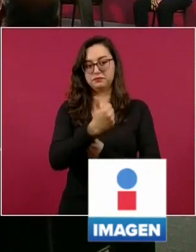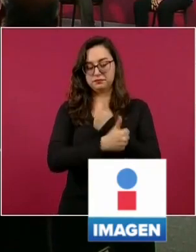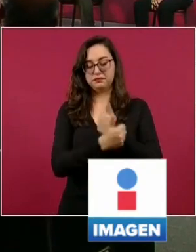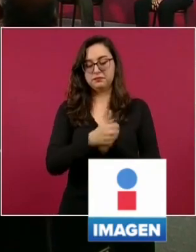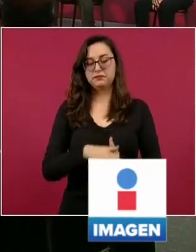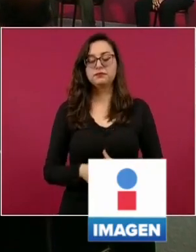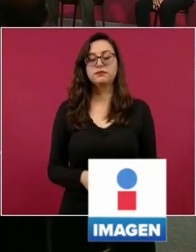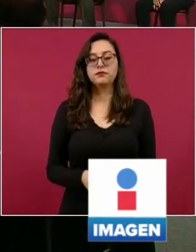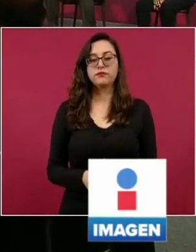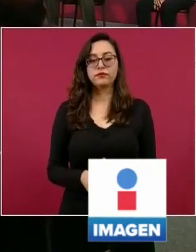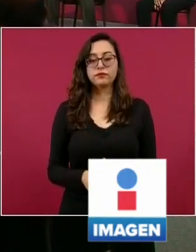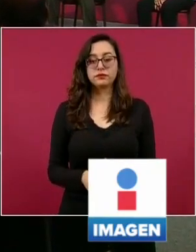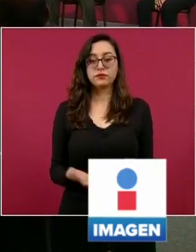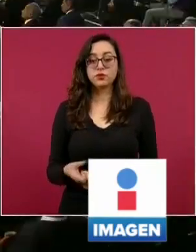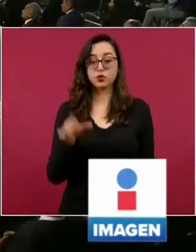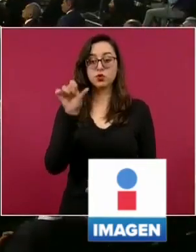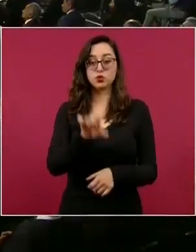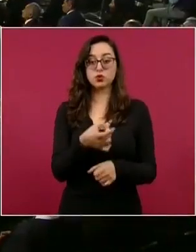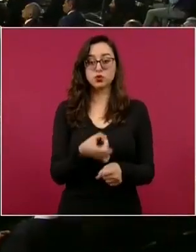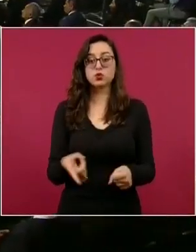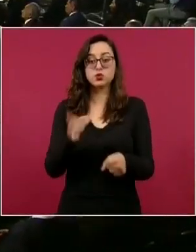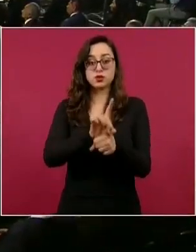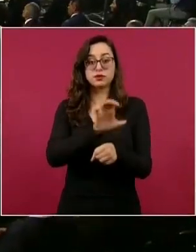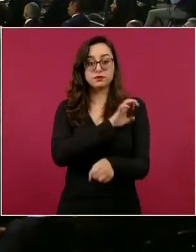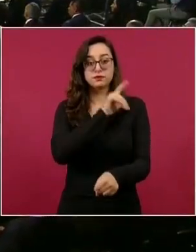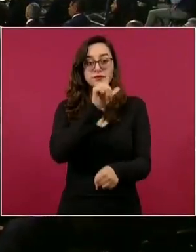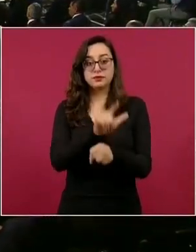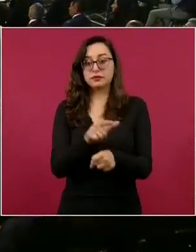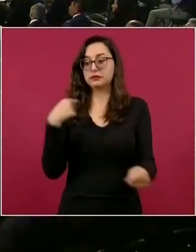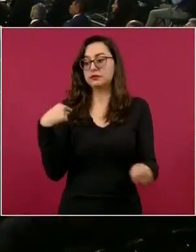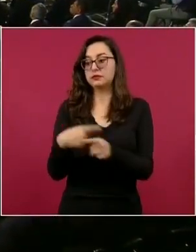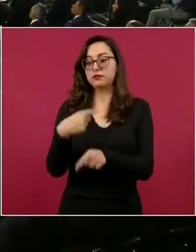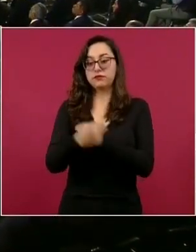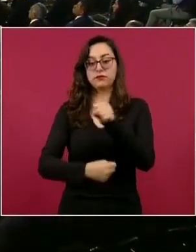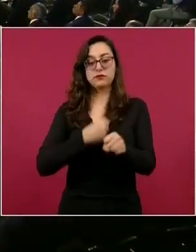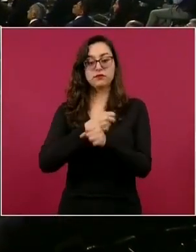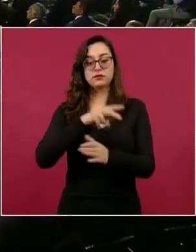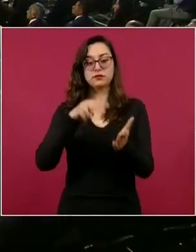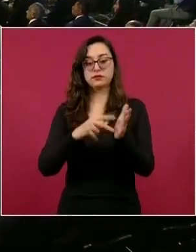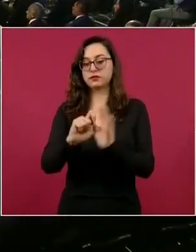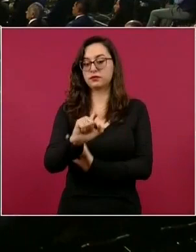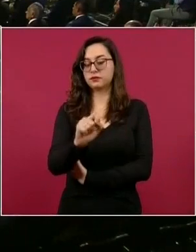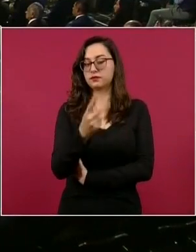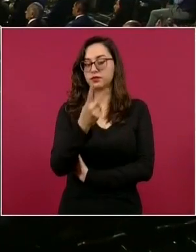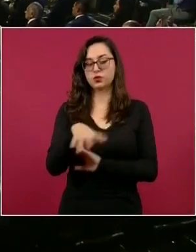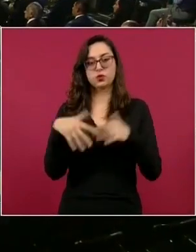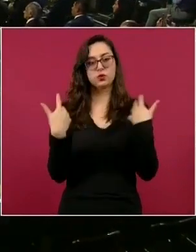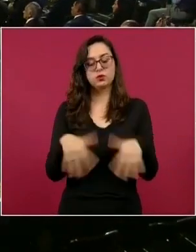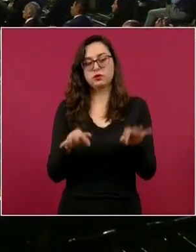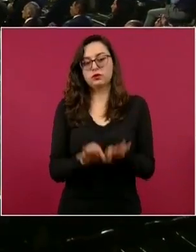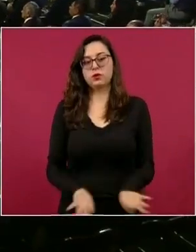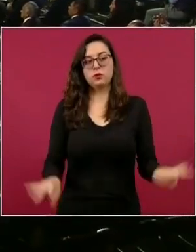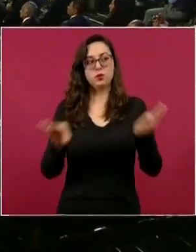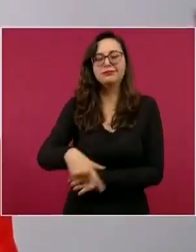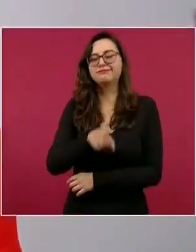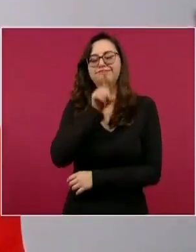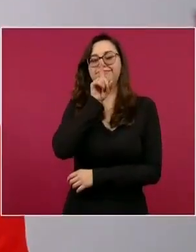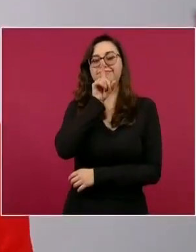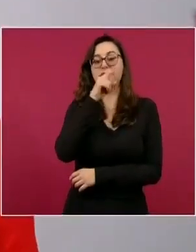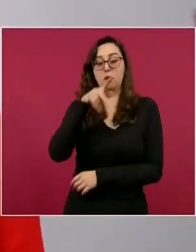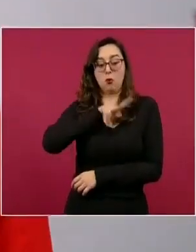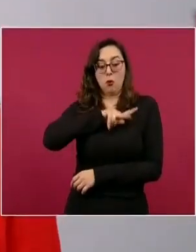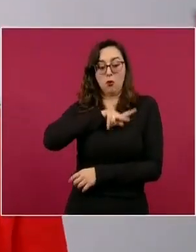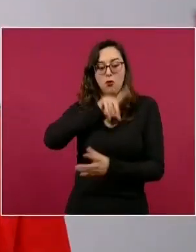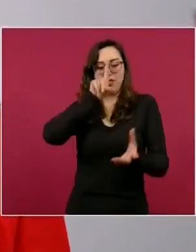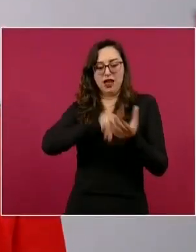Es un día especial, es un año único, es un año muy particular para el deporte de México.